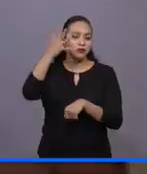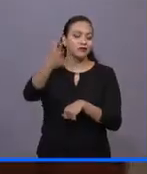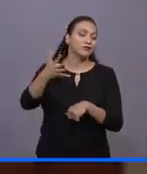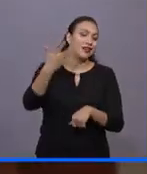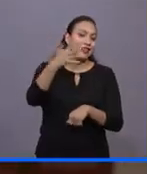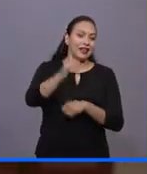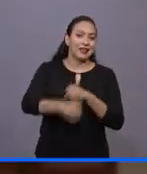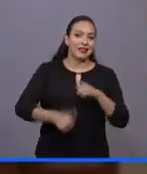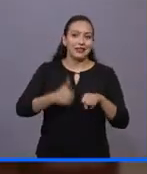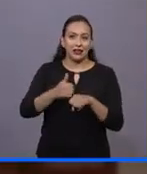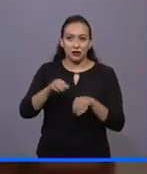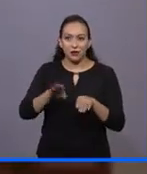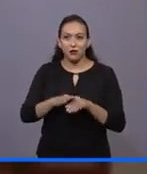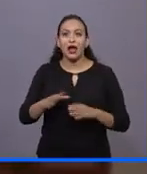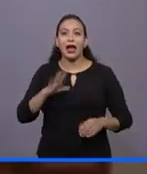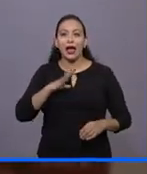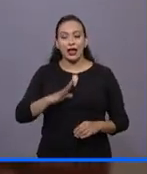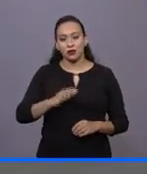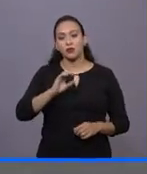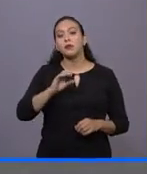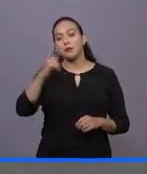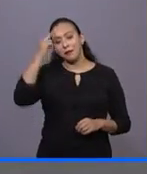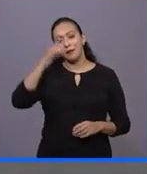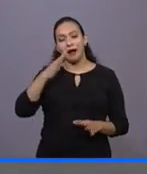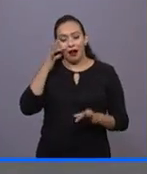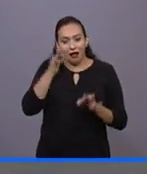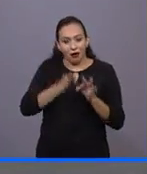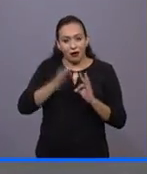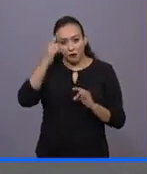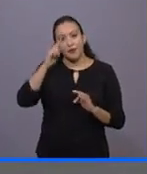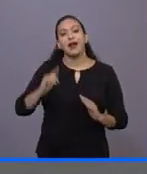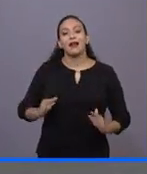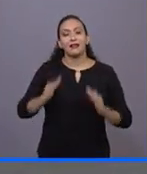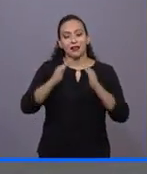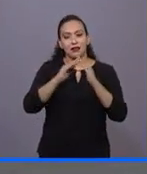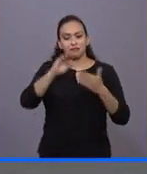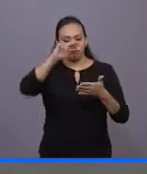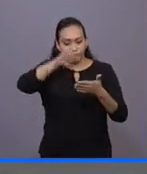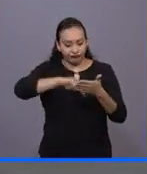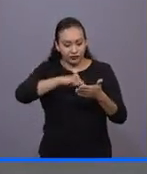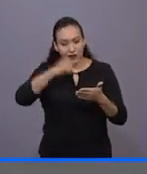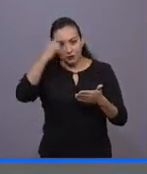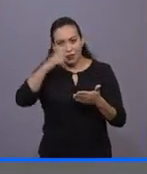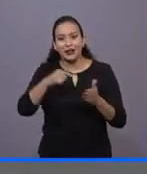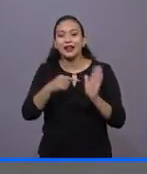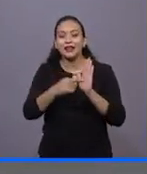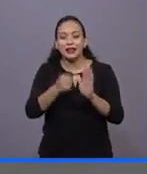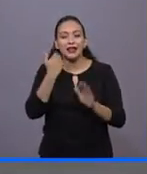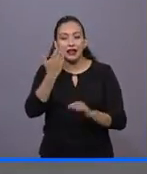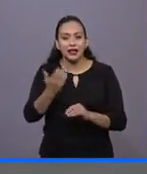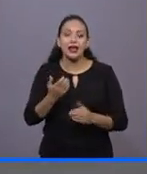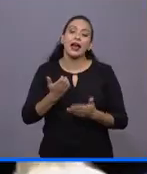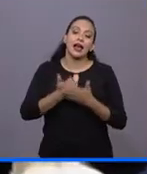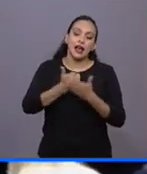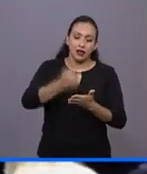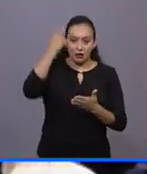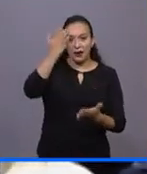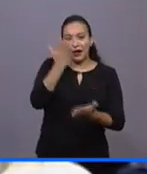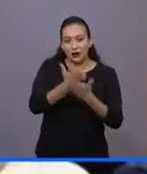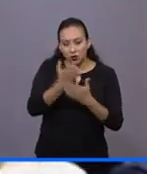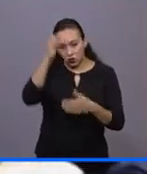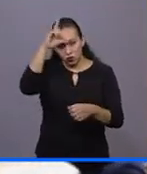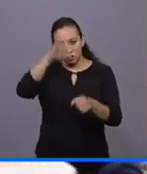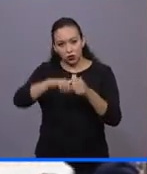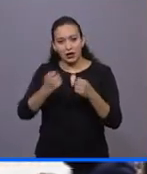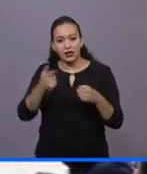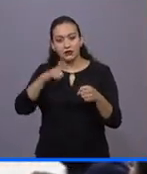del compromiso de Tlatelolco, con el que busca generar transformación en el ámbito político, económico, social, cultural y ambiental